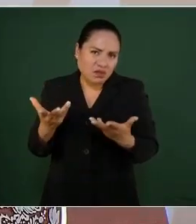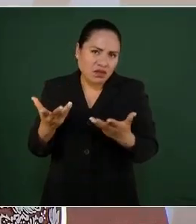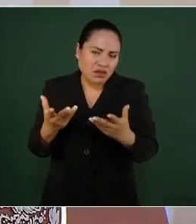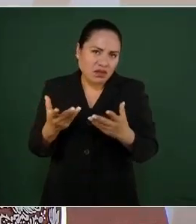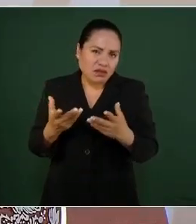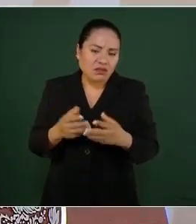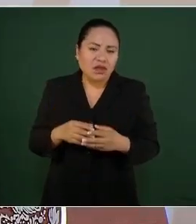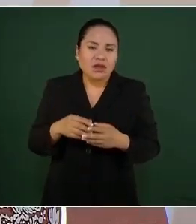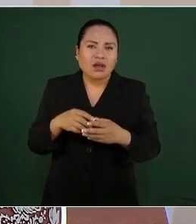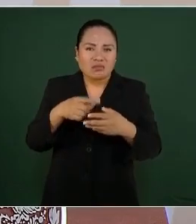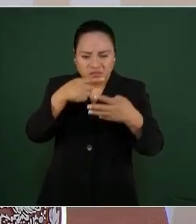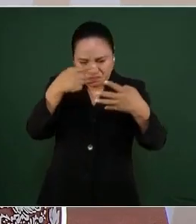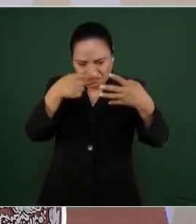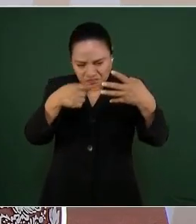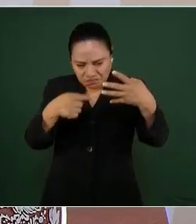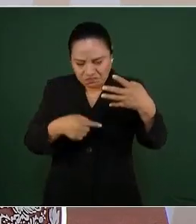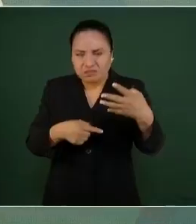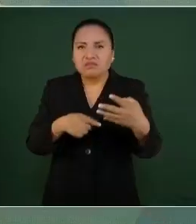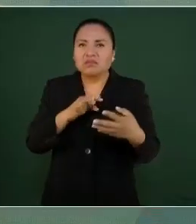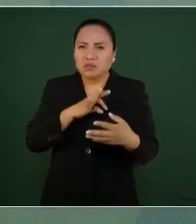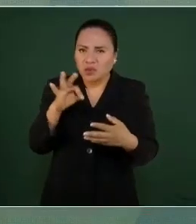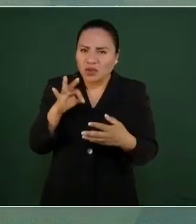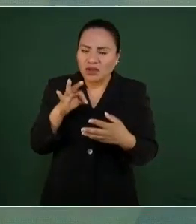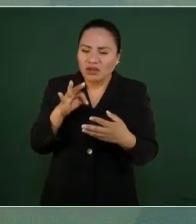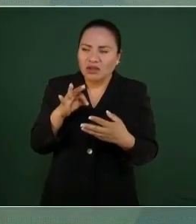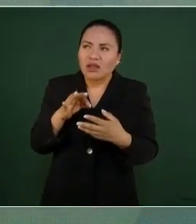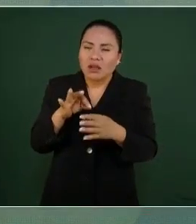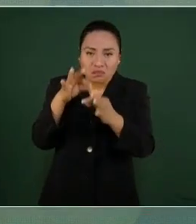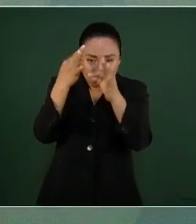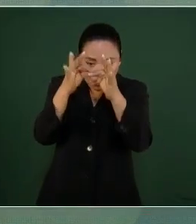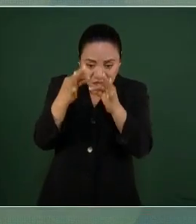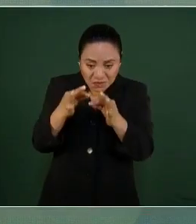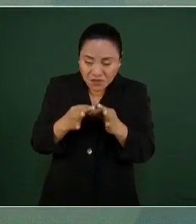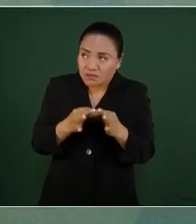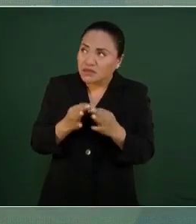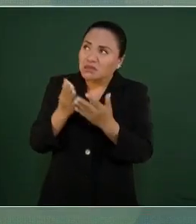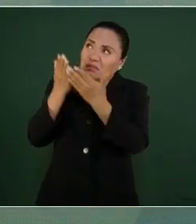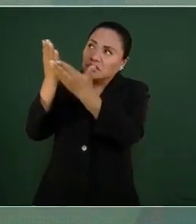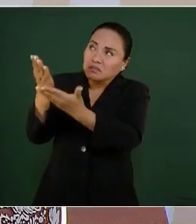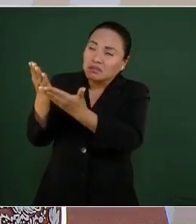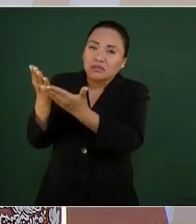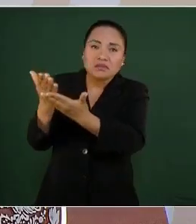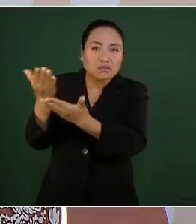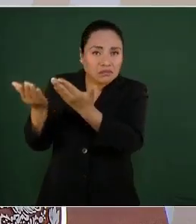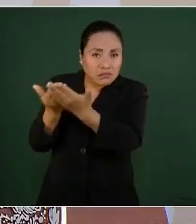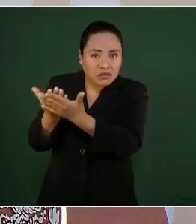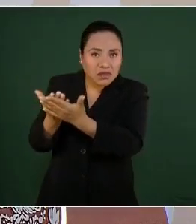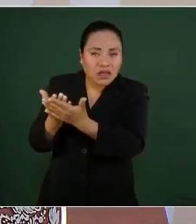requisitos y le dan oportunidad de ir a Estados Unidos.